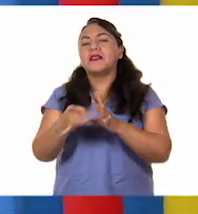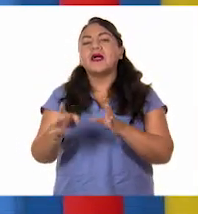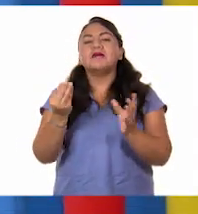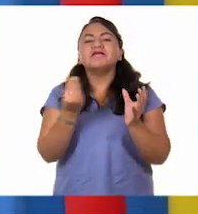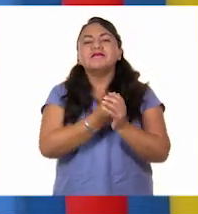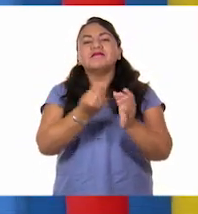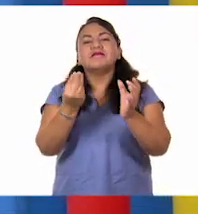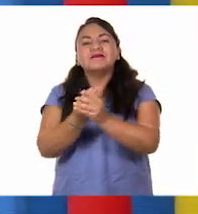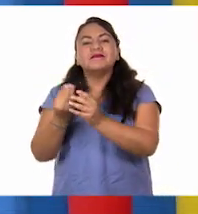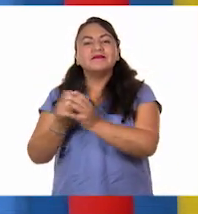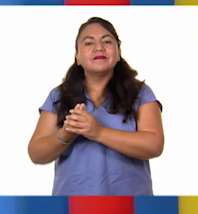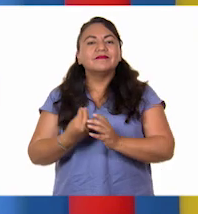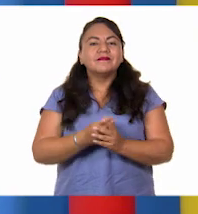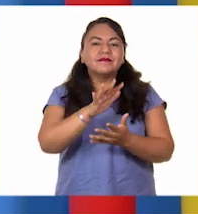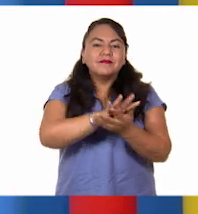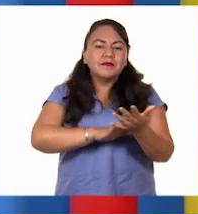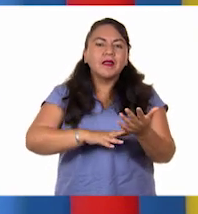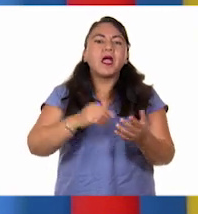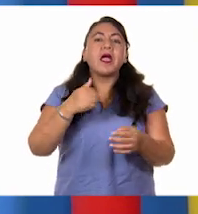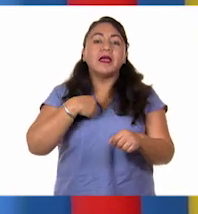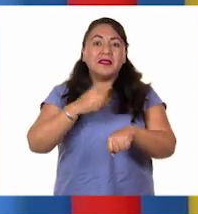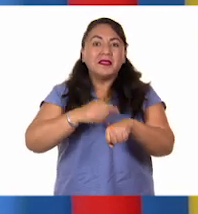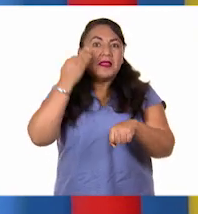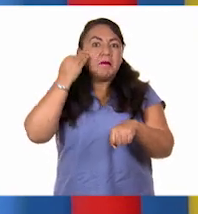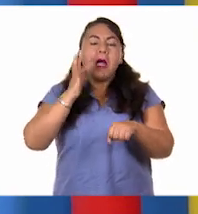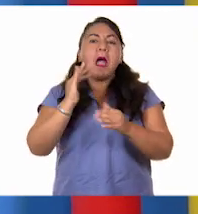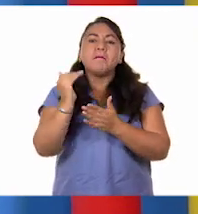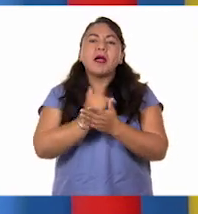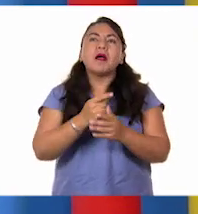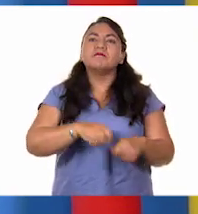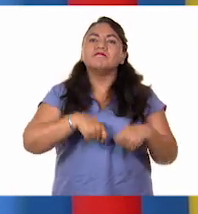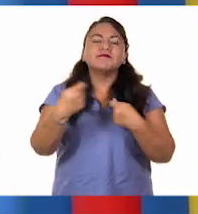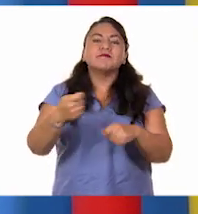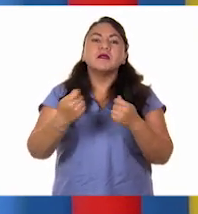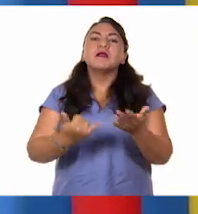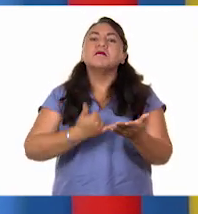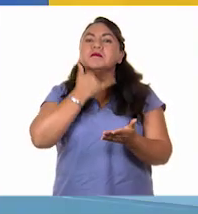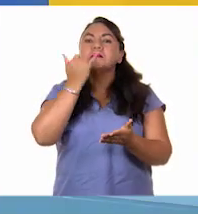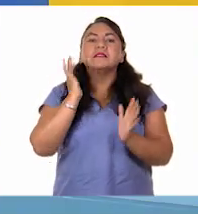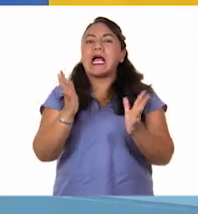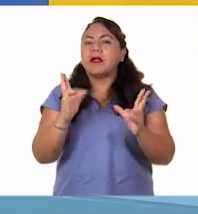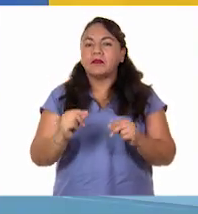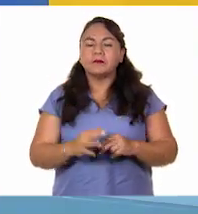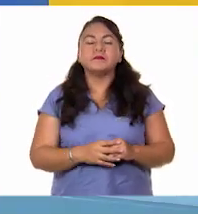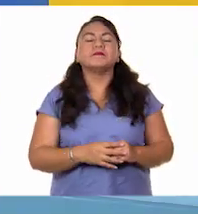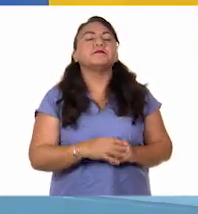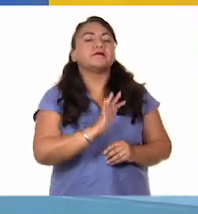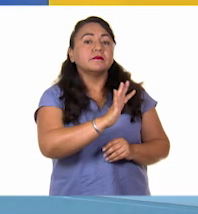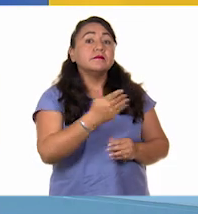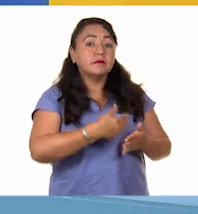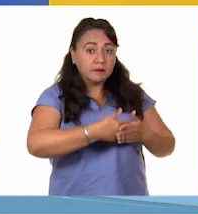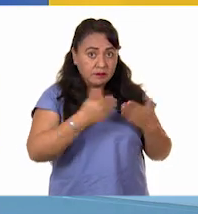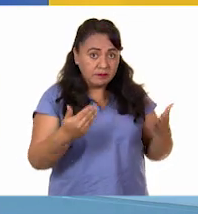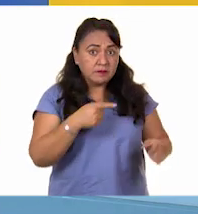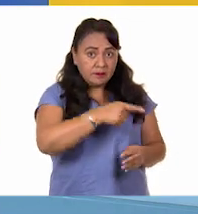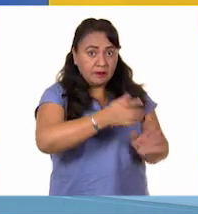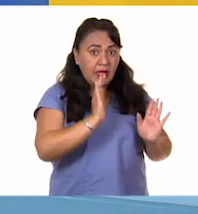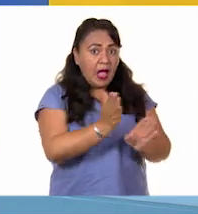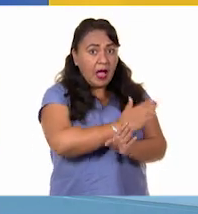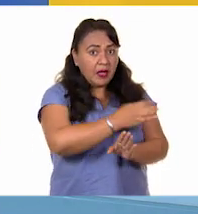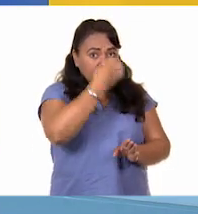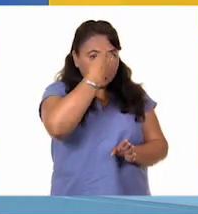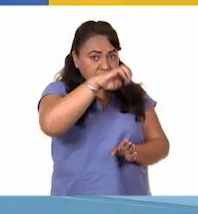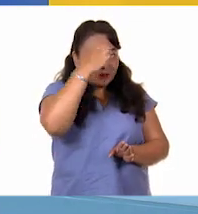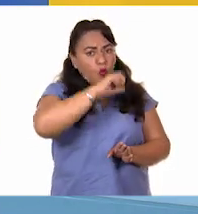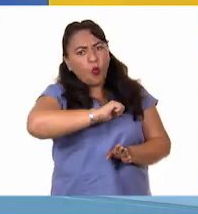de textos y pues me tardaba menos en entregarlos y sin errores. Ahora dime, ¿has tenido experiencia